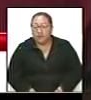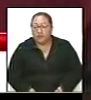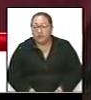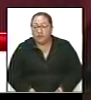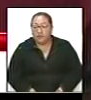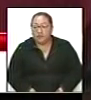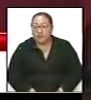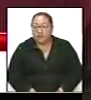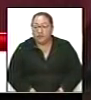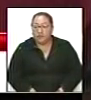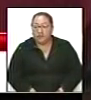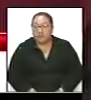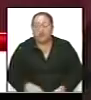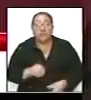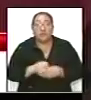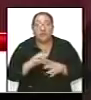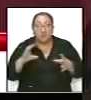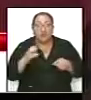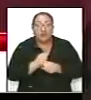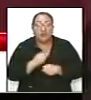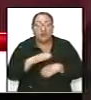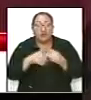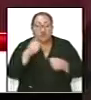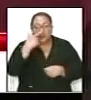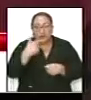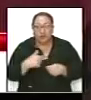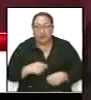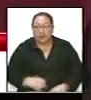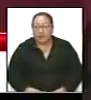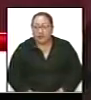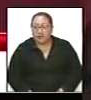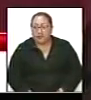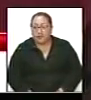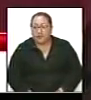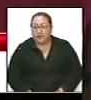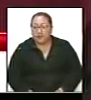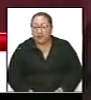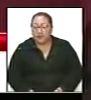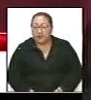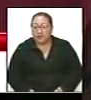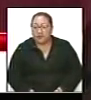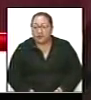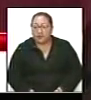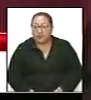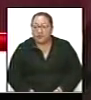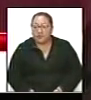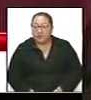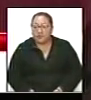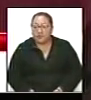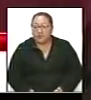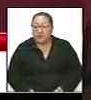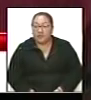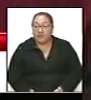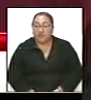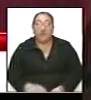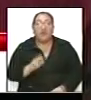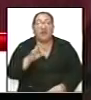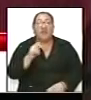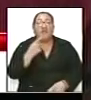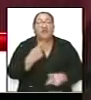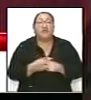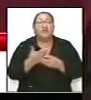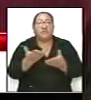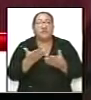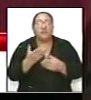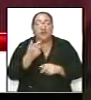resúmenes de asignación de combustible y en los fax que se le enviaban a la Región Militar Sur para que retire